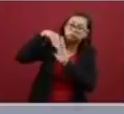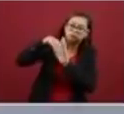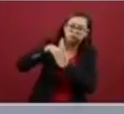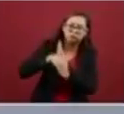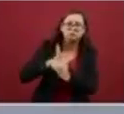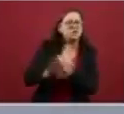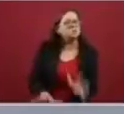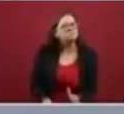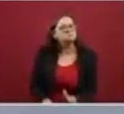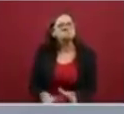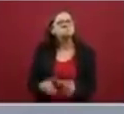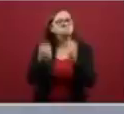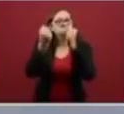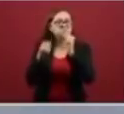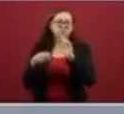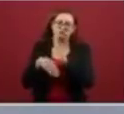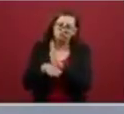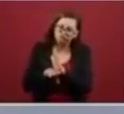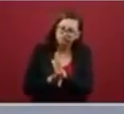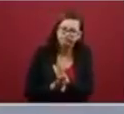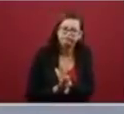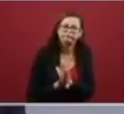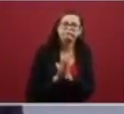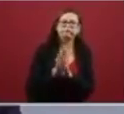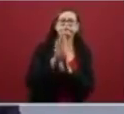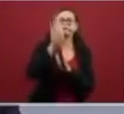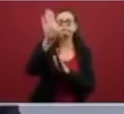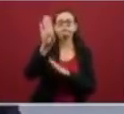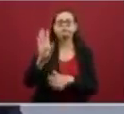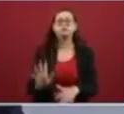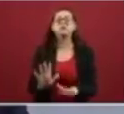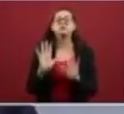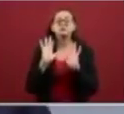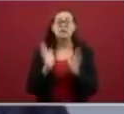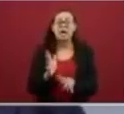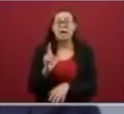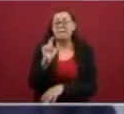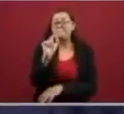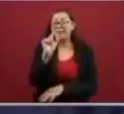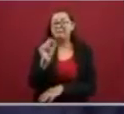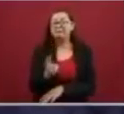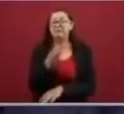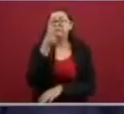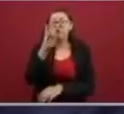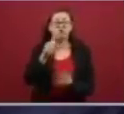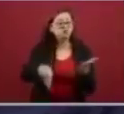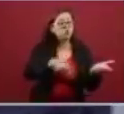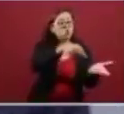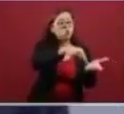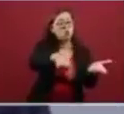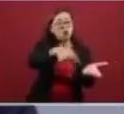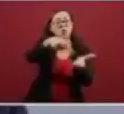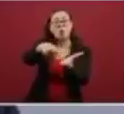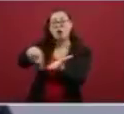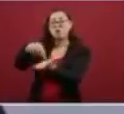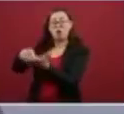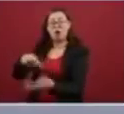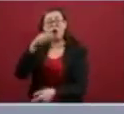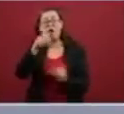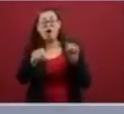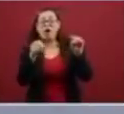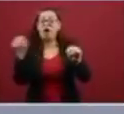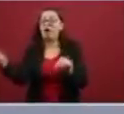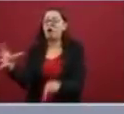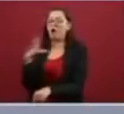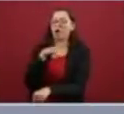está trabajando en 22 campos petroleros para extraer